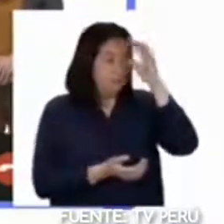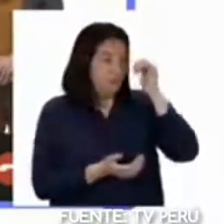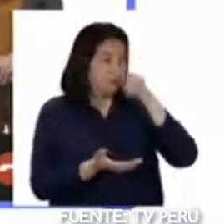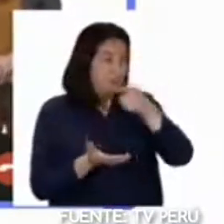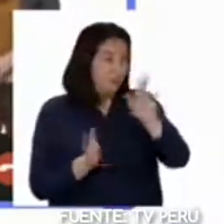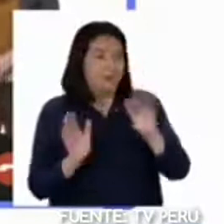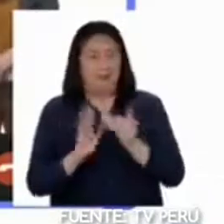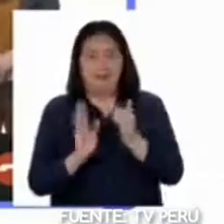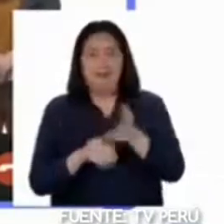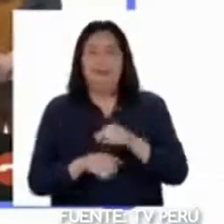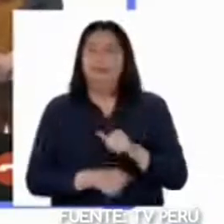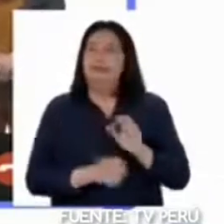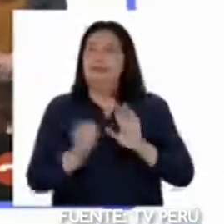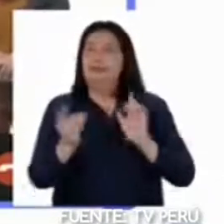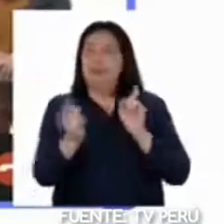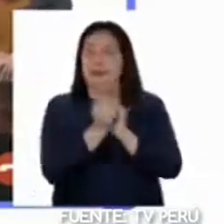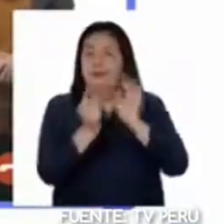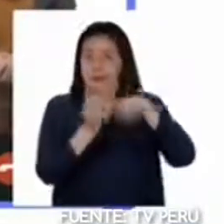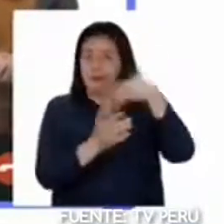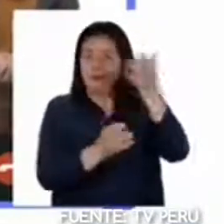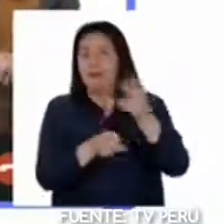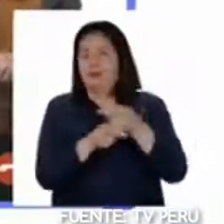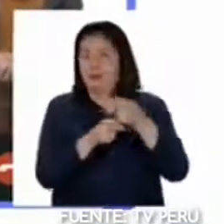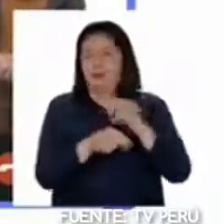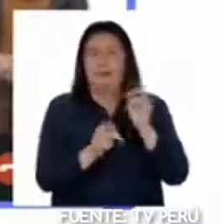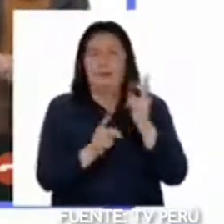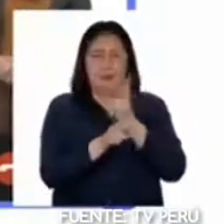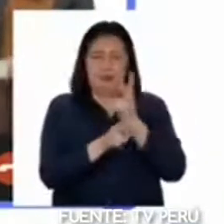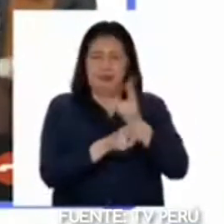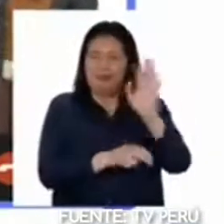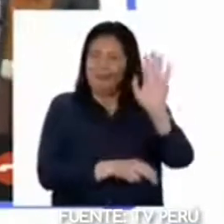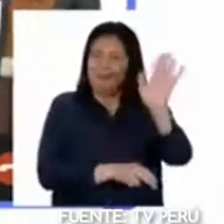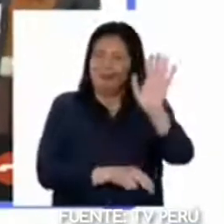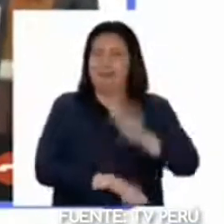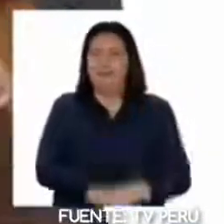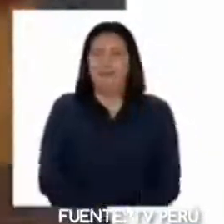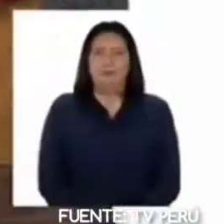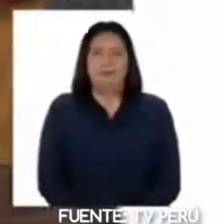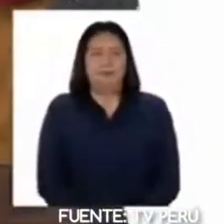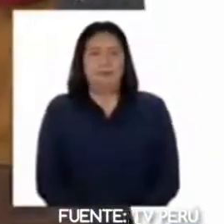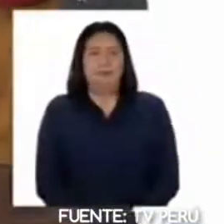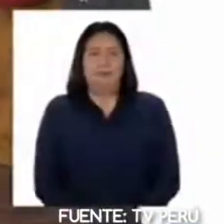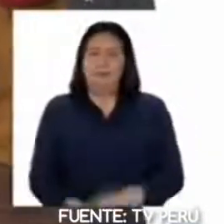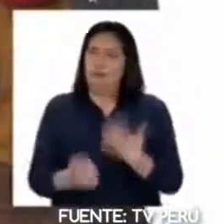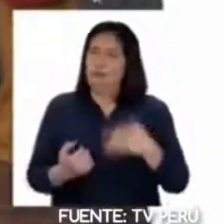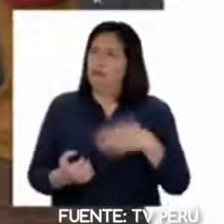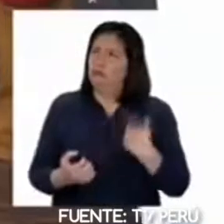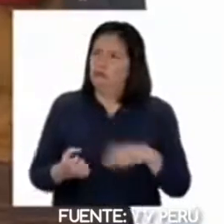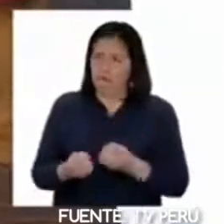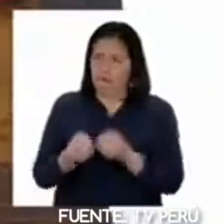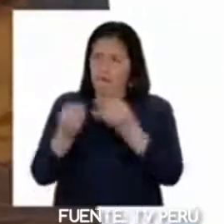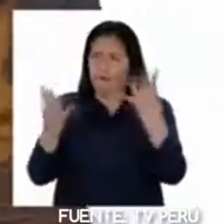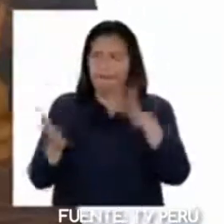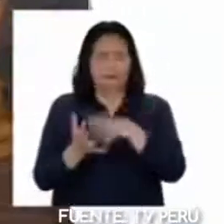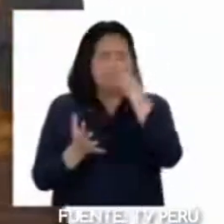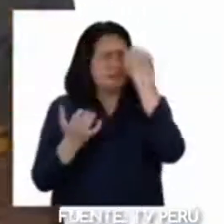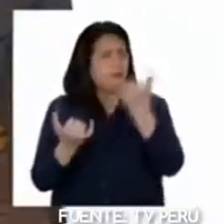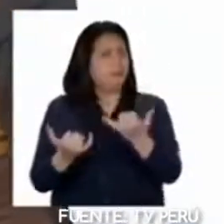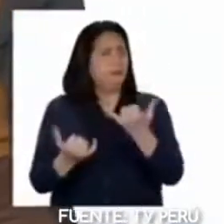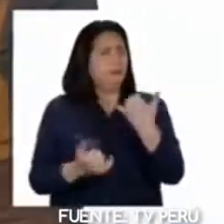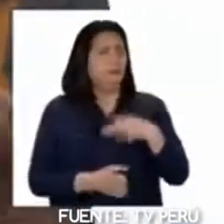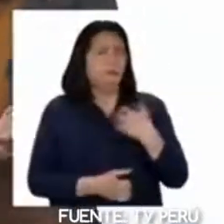chicas y chicos en casa. Nos vemos pronto. Cuídense mucho. Chao. ¿Cuánto hemos aprendido hoy en el